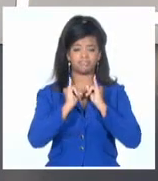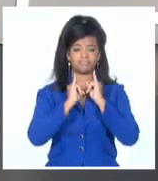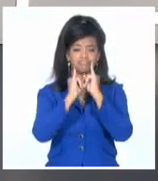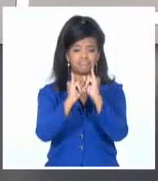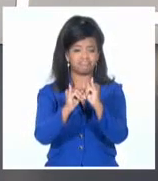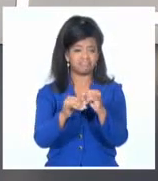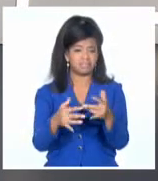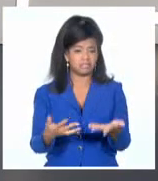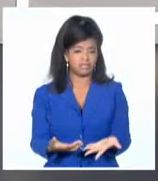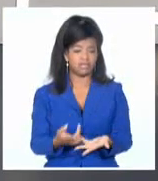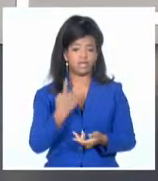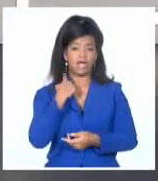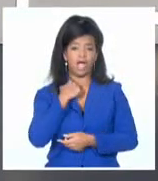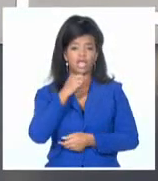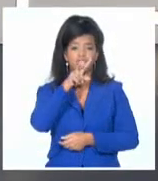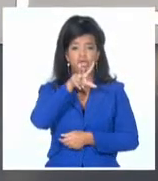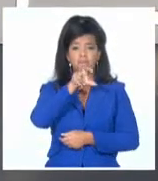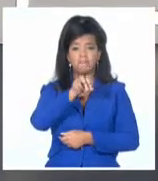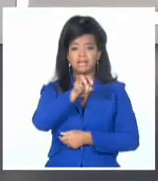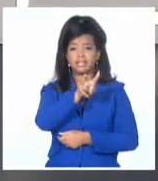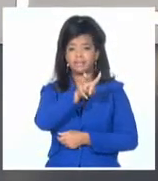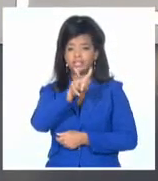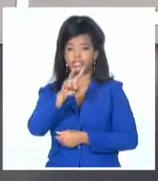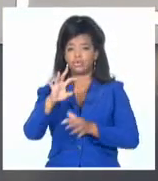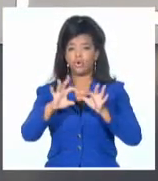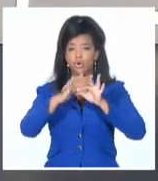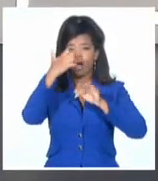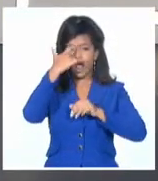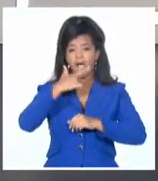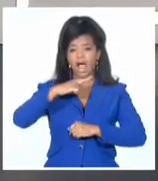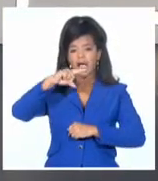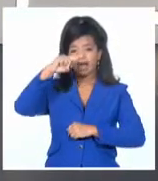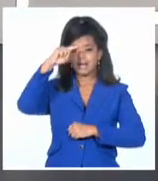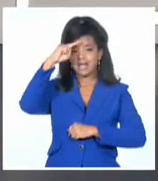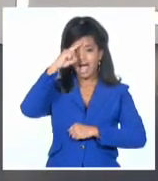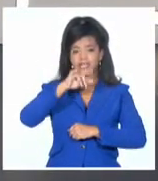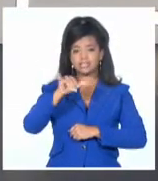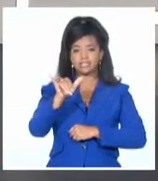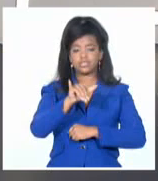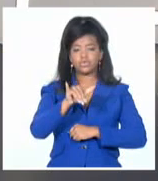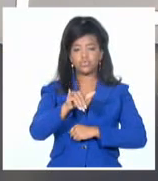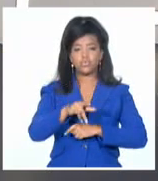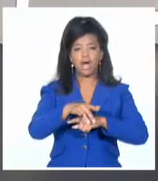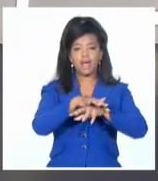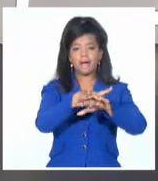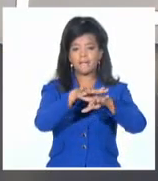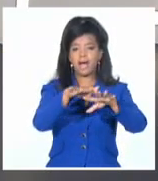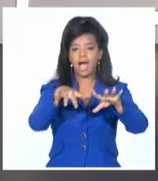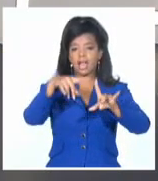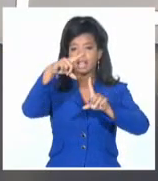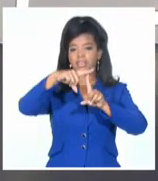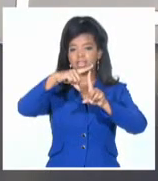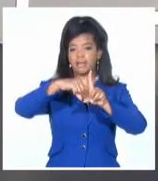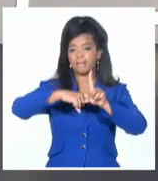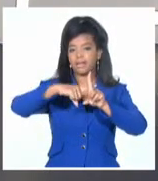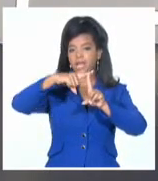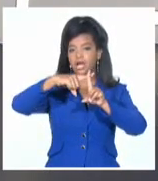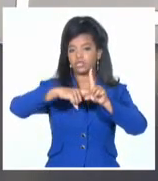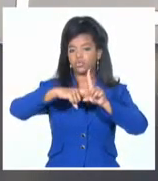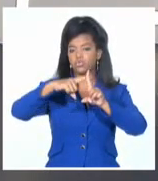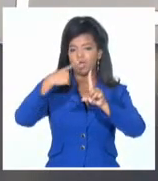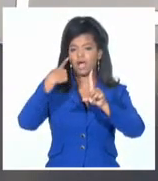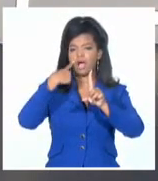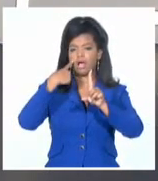2022 las concentraciones de gases de efecto invernadero y el nivel del mar, así como su temperatura global, alcanzaron las más altas cifras